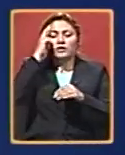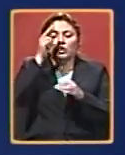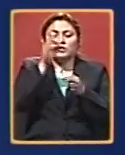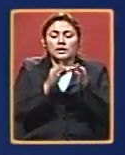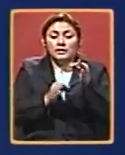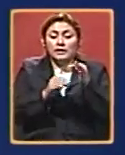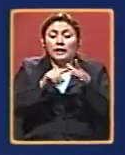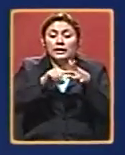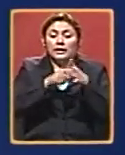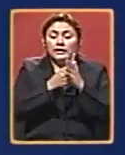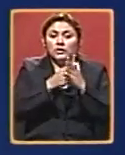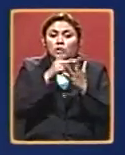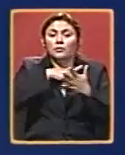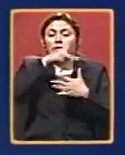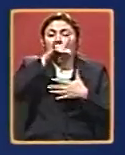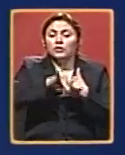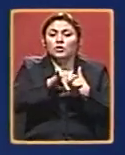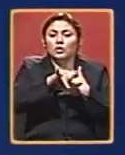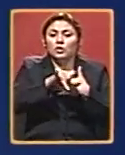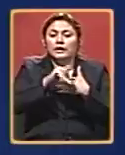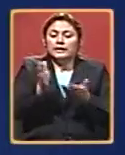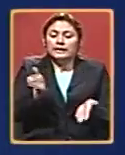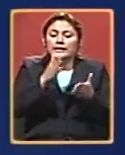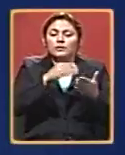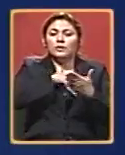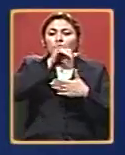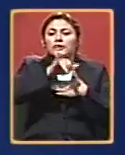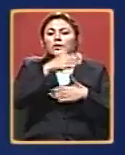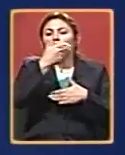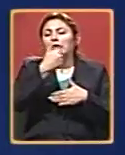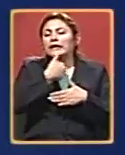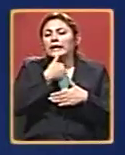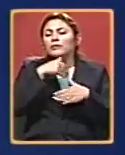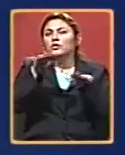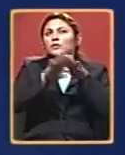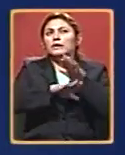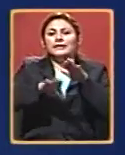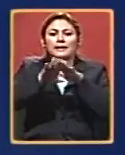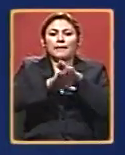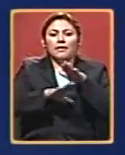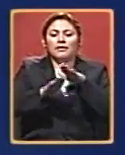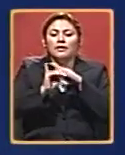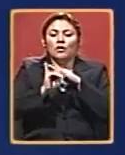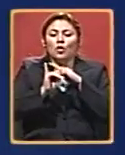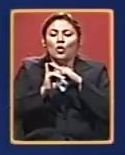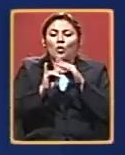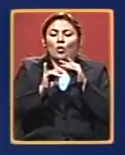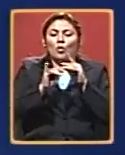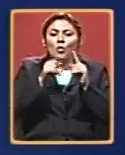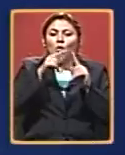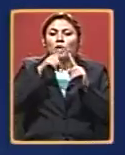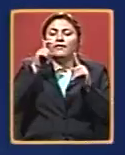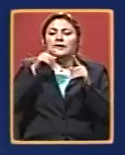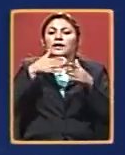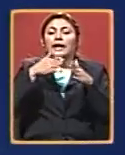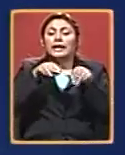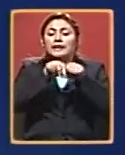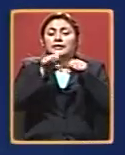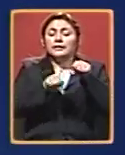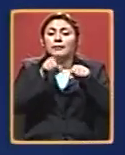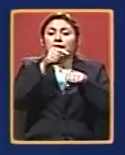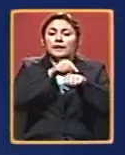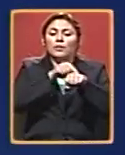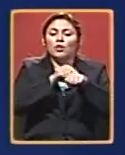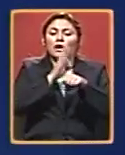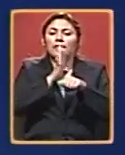gestamos el proyecto teníamos básicamente como punto de referencia que el sistema en esa época,